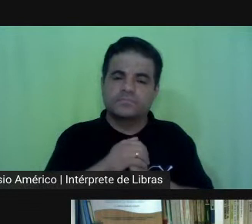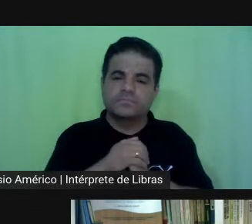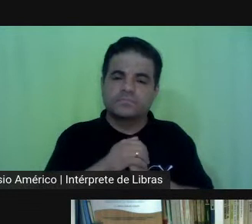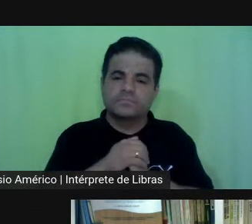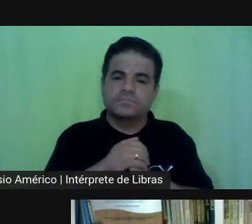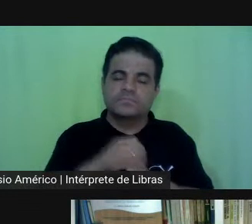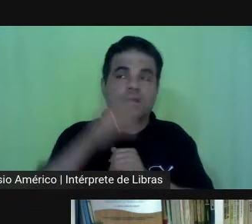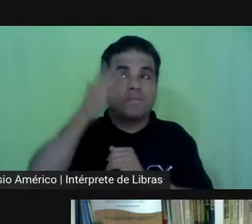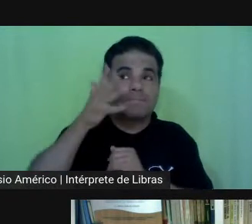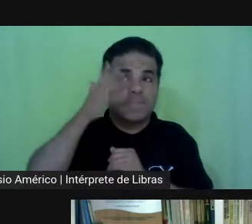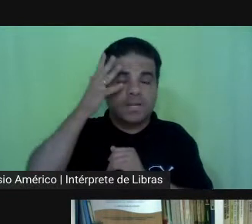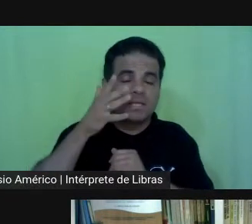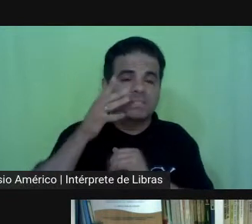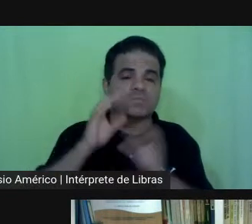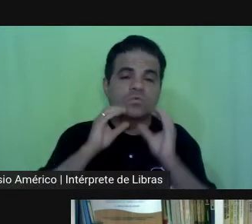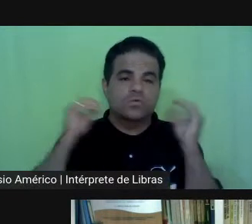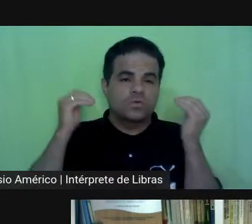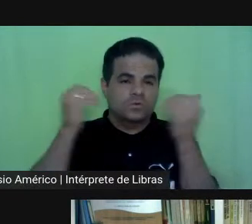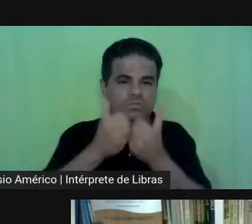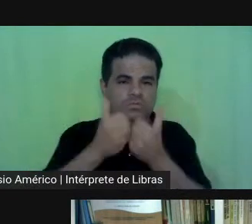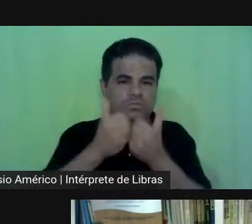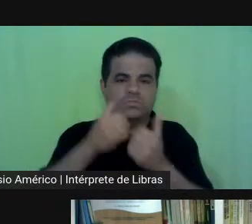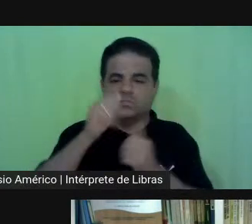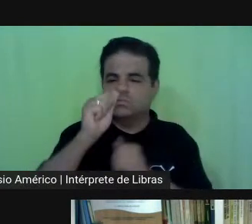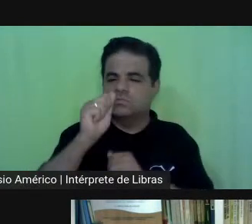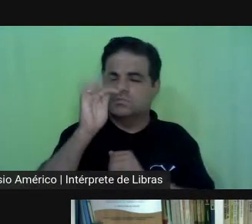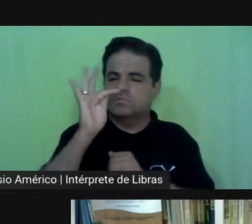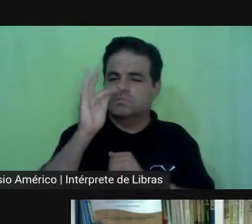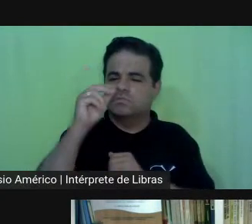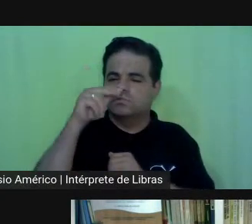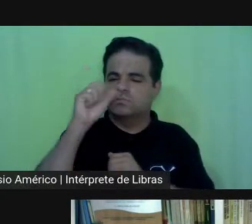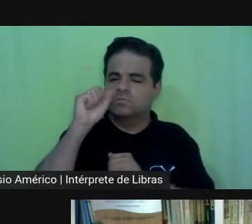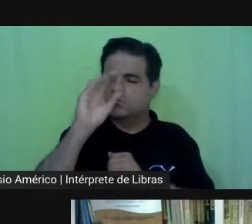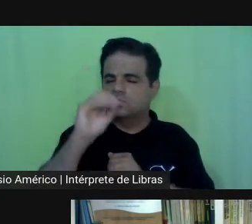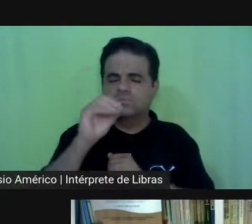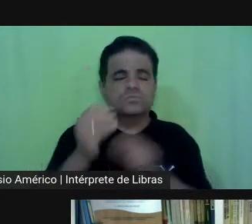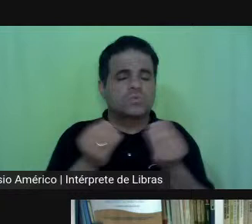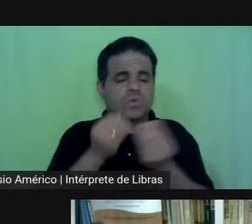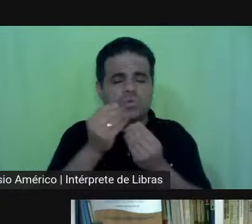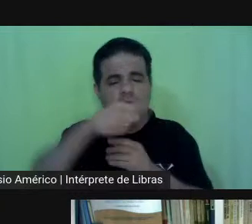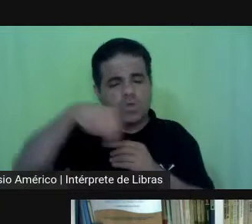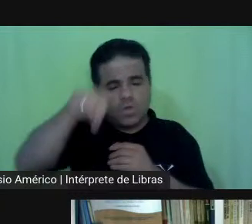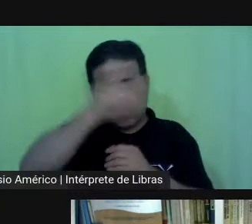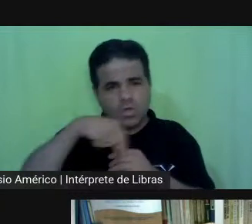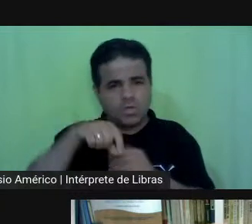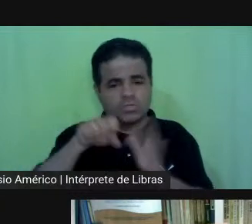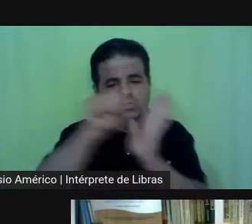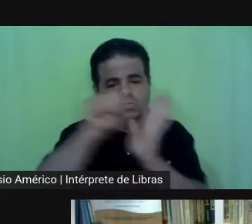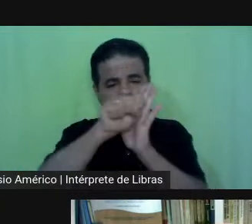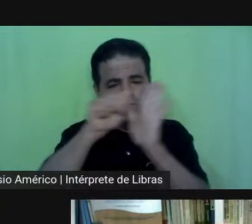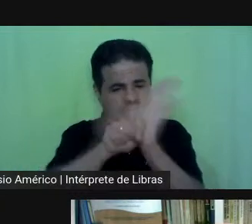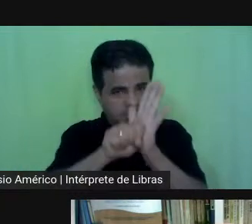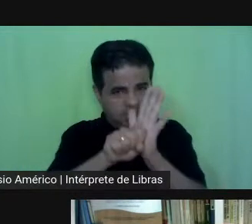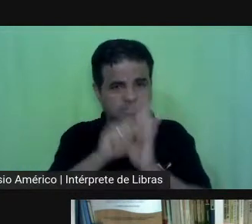la paleta de la conferencia personas como no sé no sé